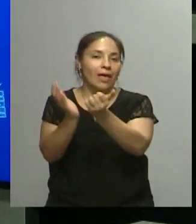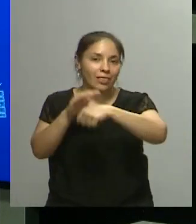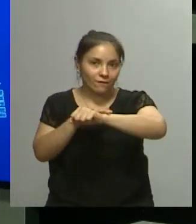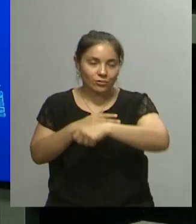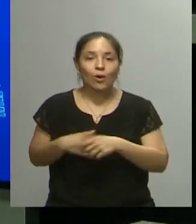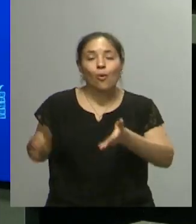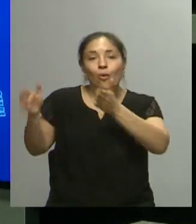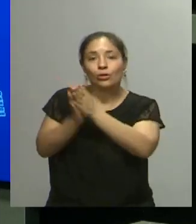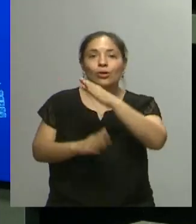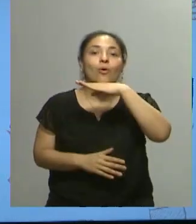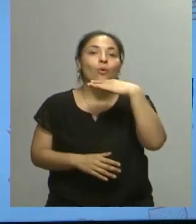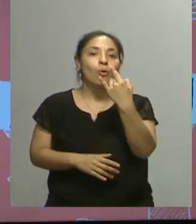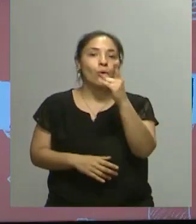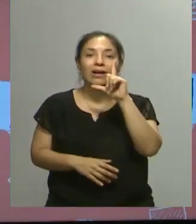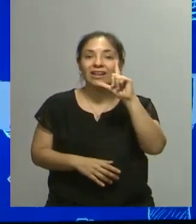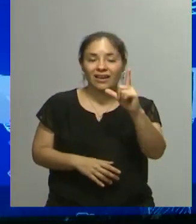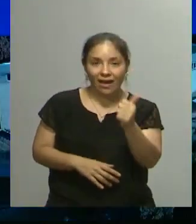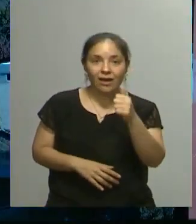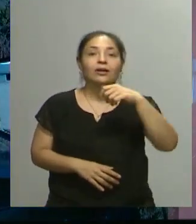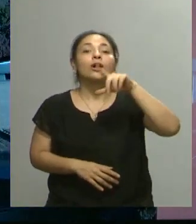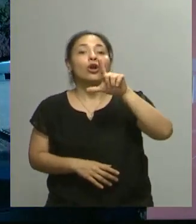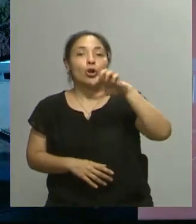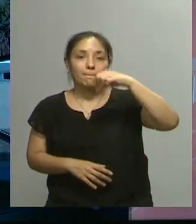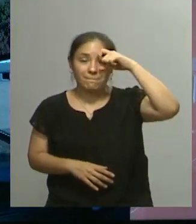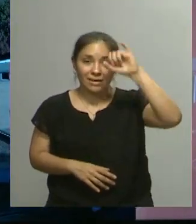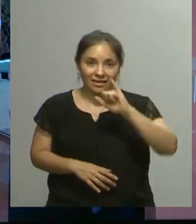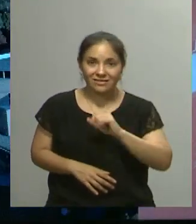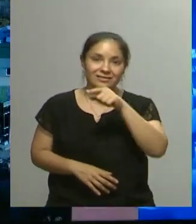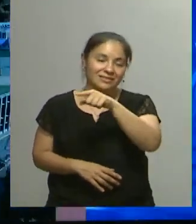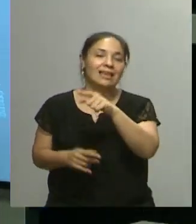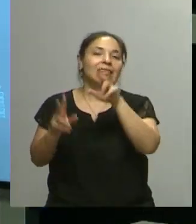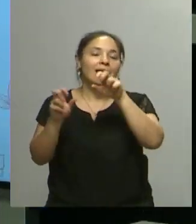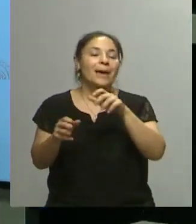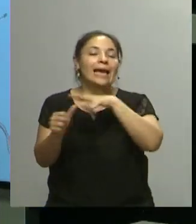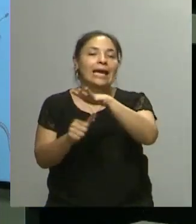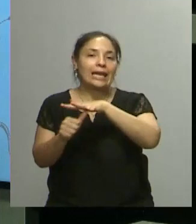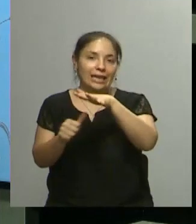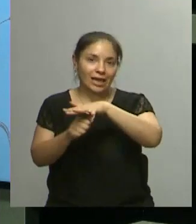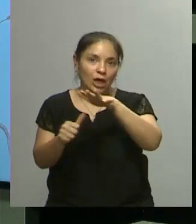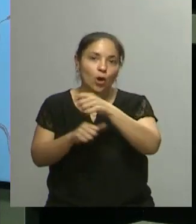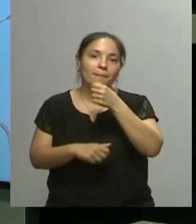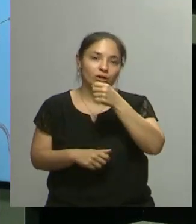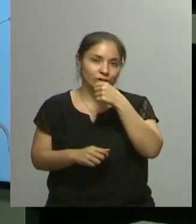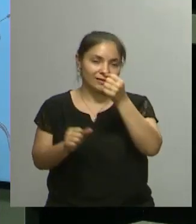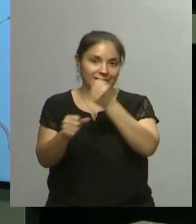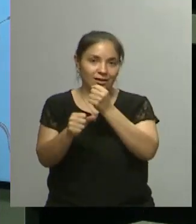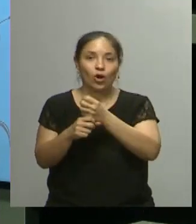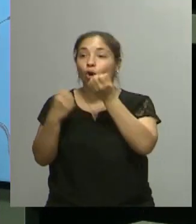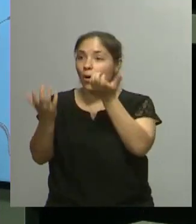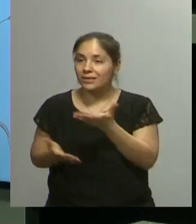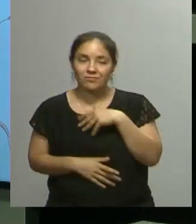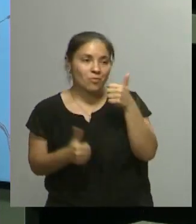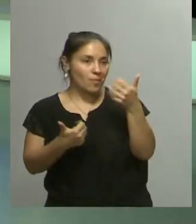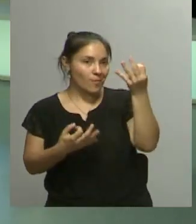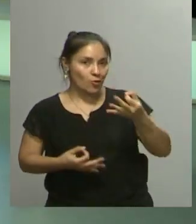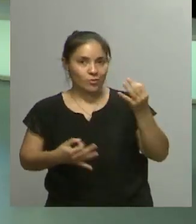Julia López, que es nuestra editora de género. Julia, ¿cómo estás? Hola, Clau. Bien, ¿vos? Muy bien. Bueno, decíamos, de hecho, los medios